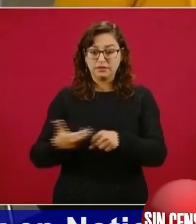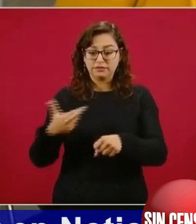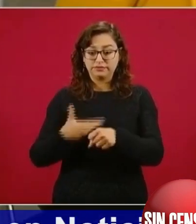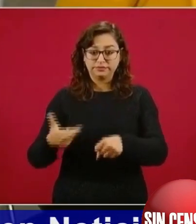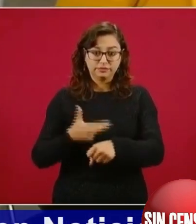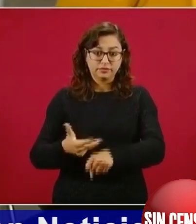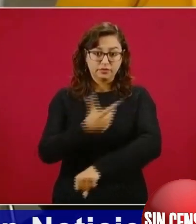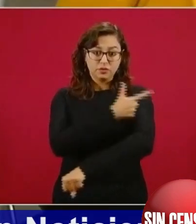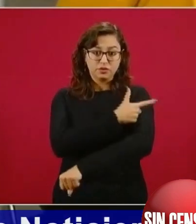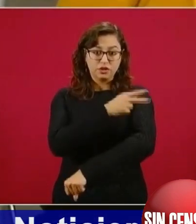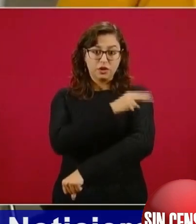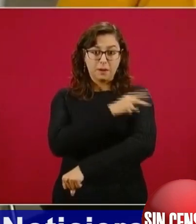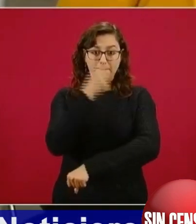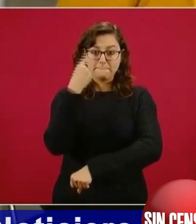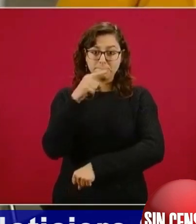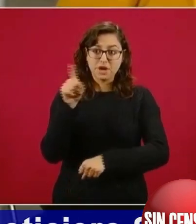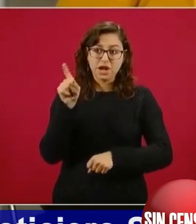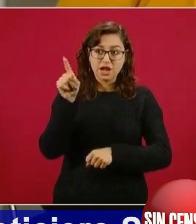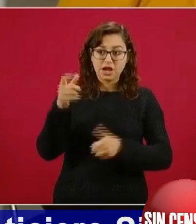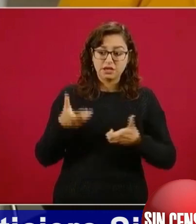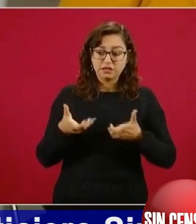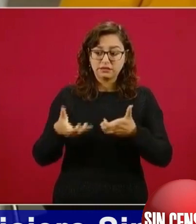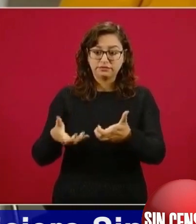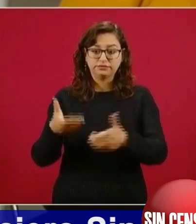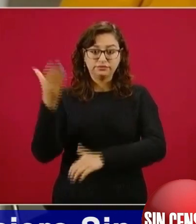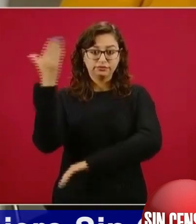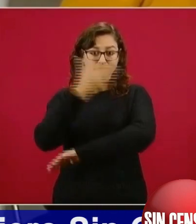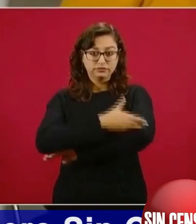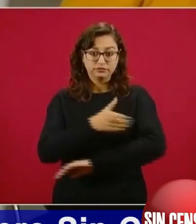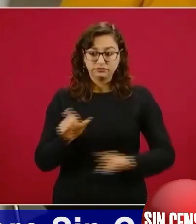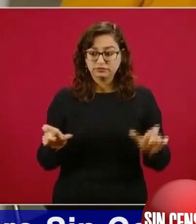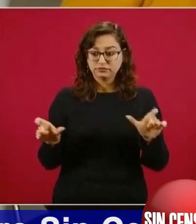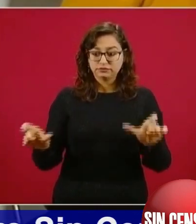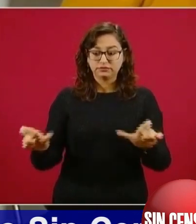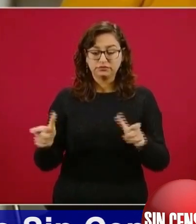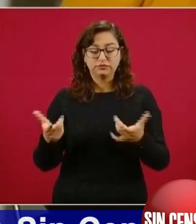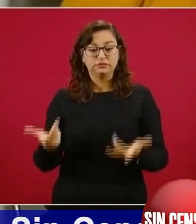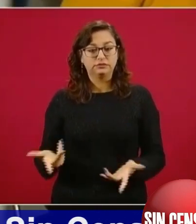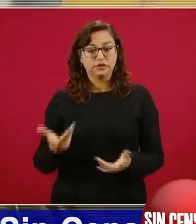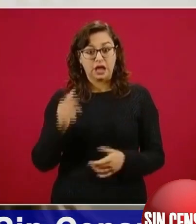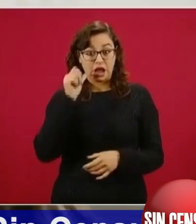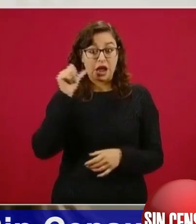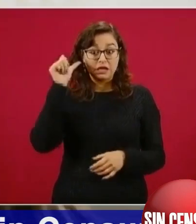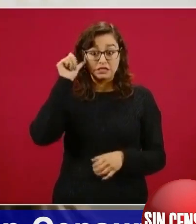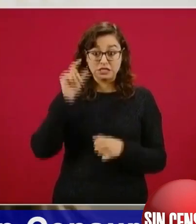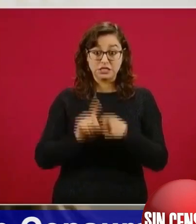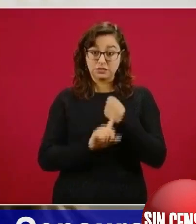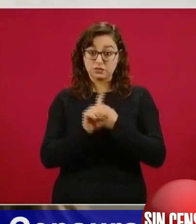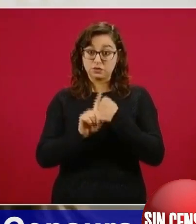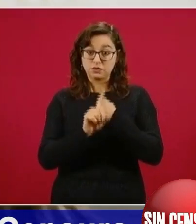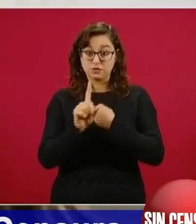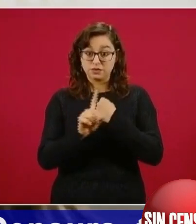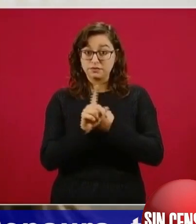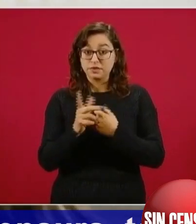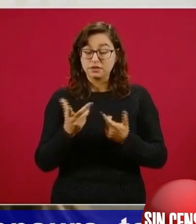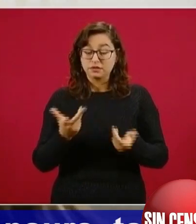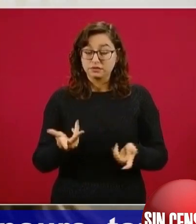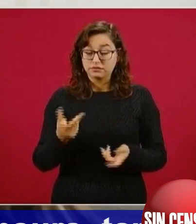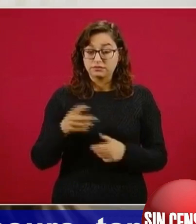tema de la toma de casetas. Ayer hubo un incidente importante en México. Es que se está